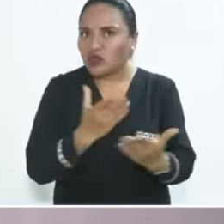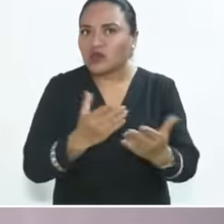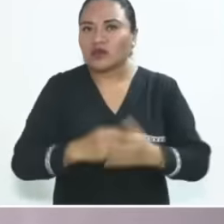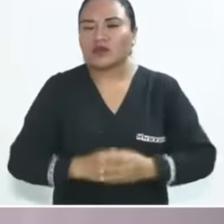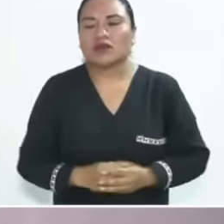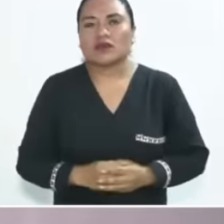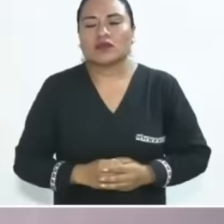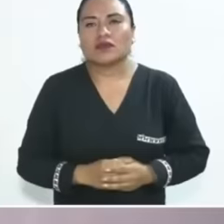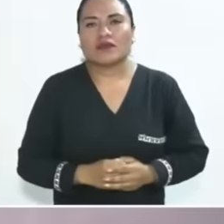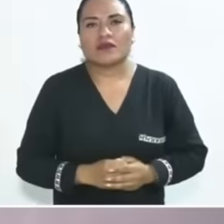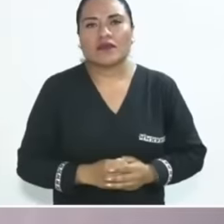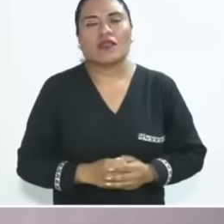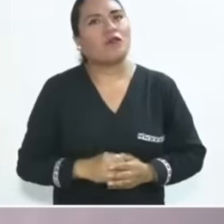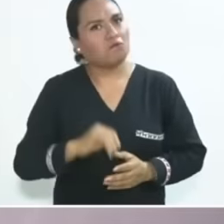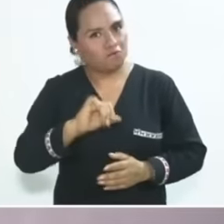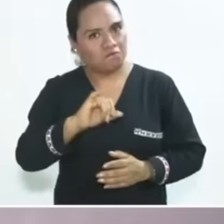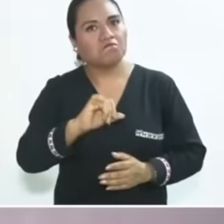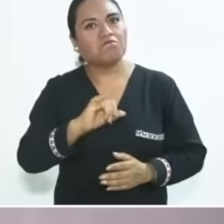Y se logró,